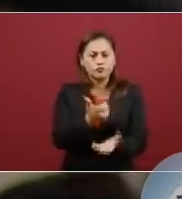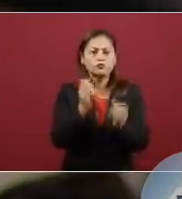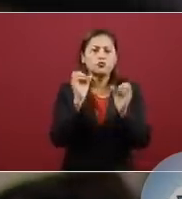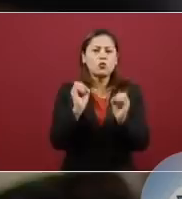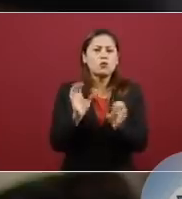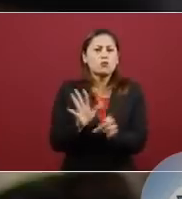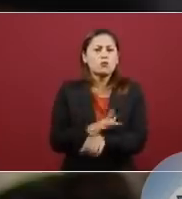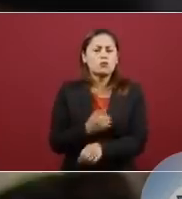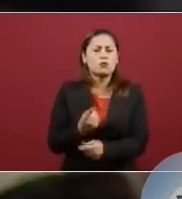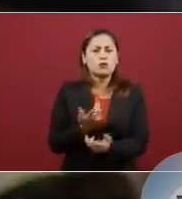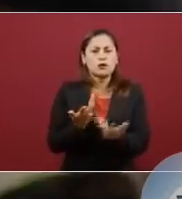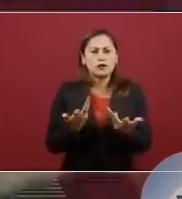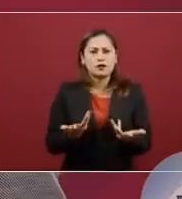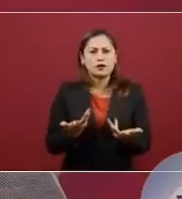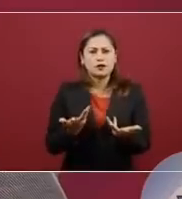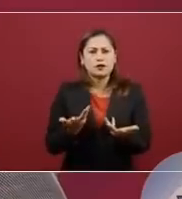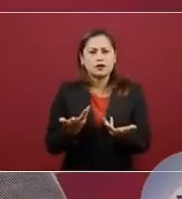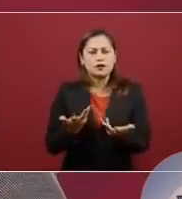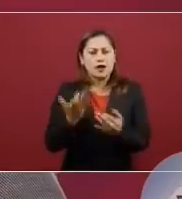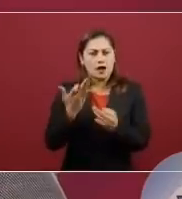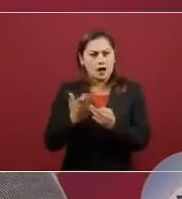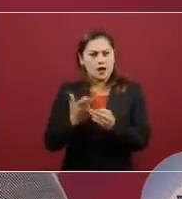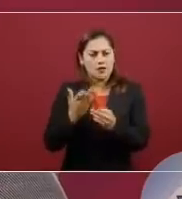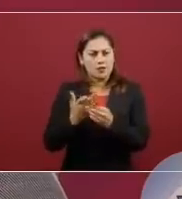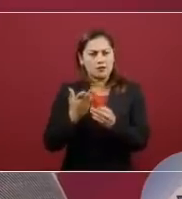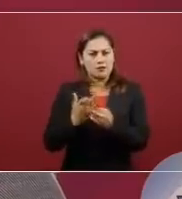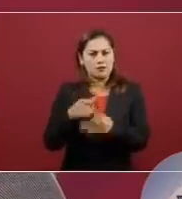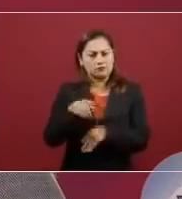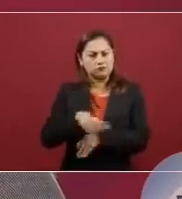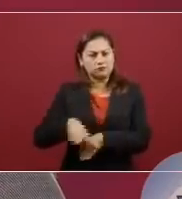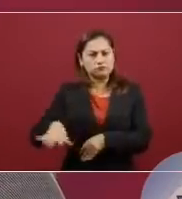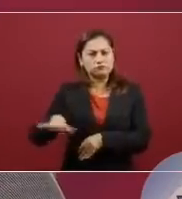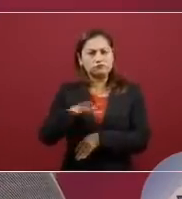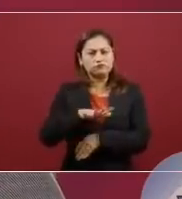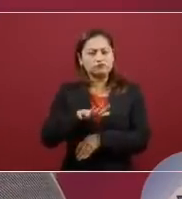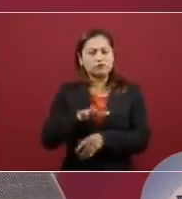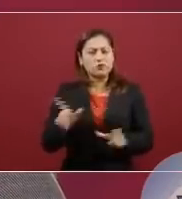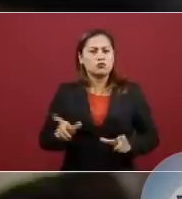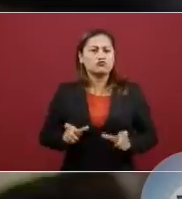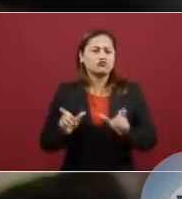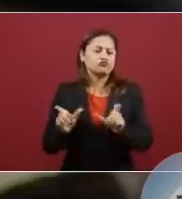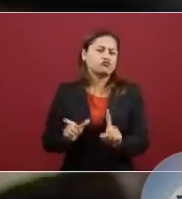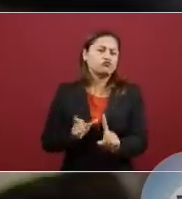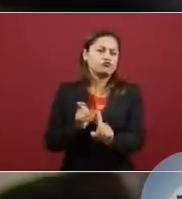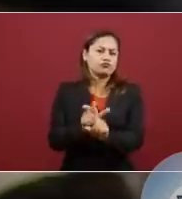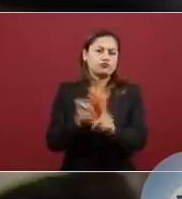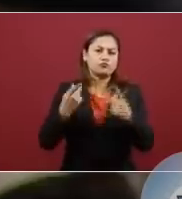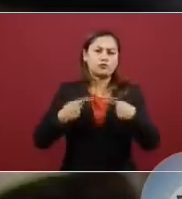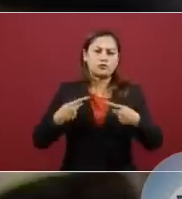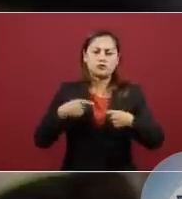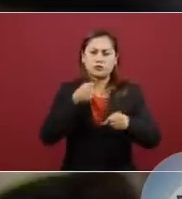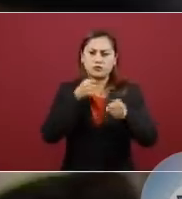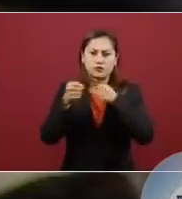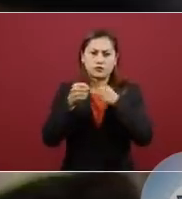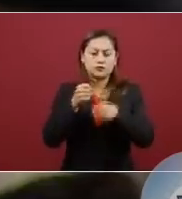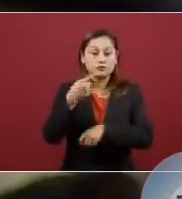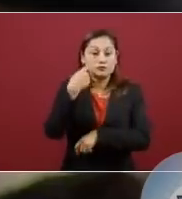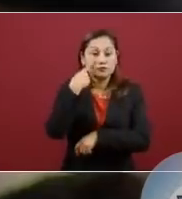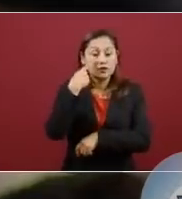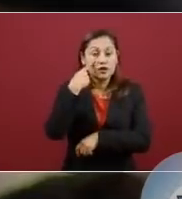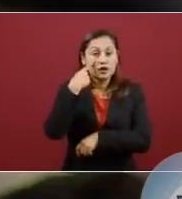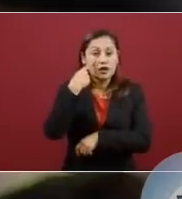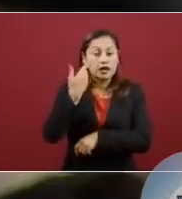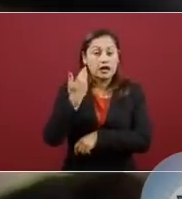encuentra el actual estado en que se encuentra la seguridad de los periodistas en México? Anoche fue asesinado el